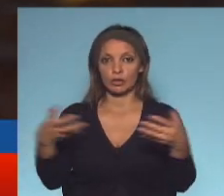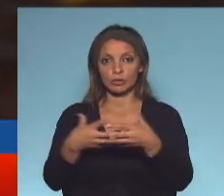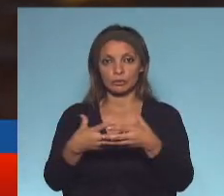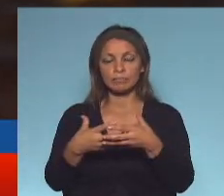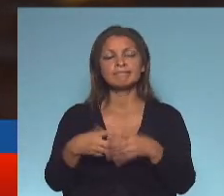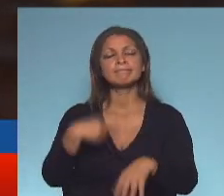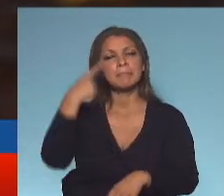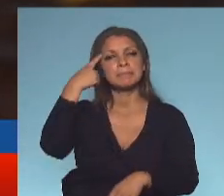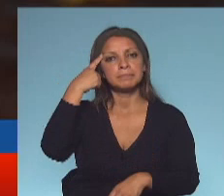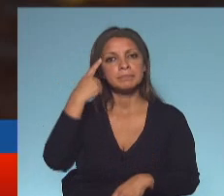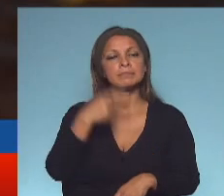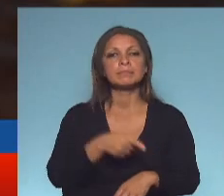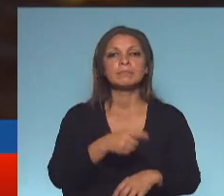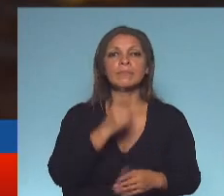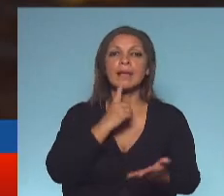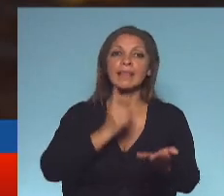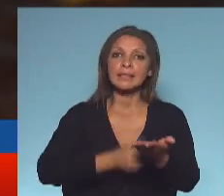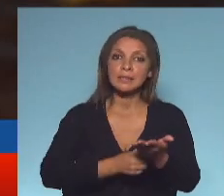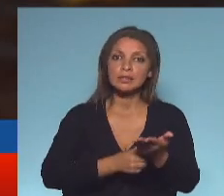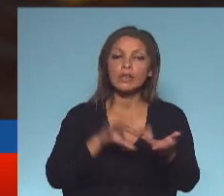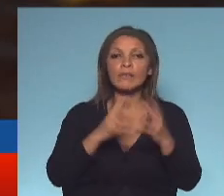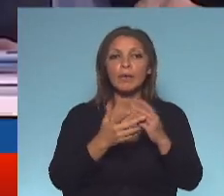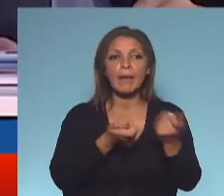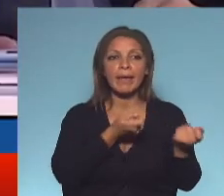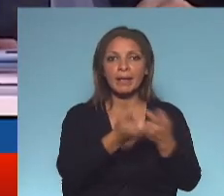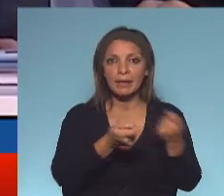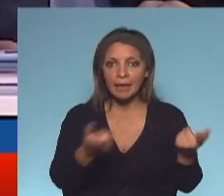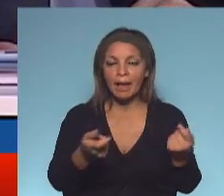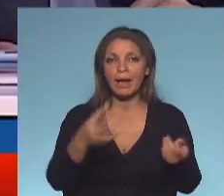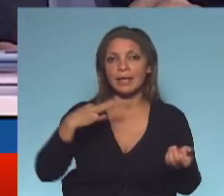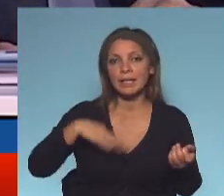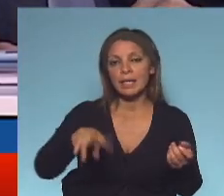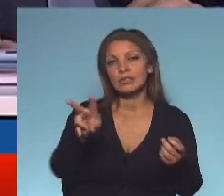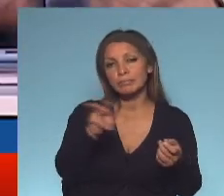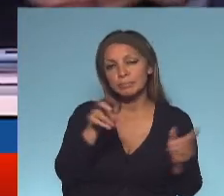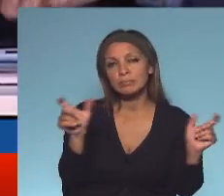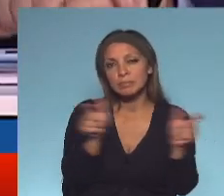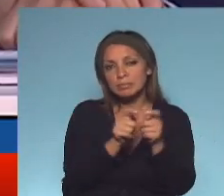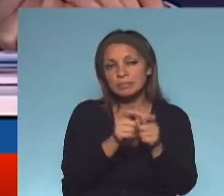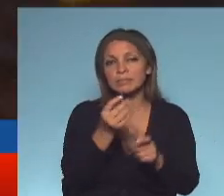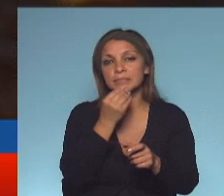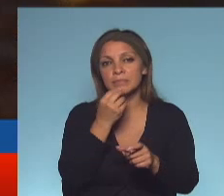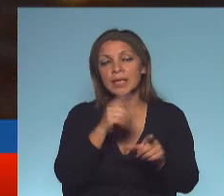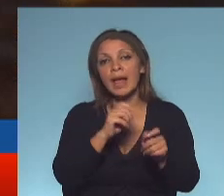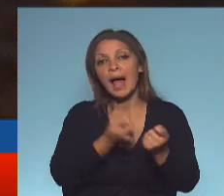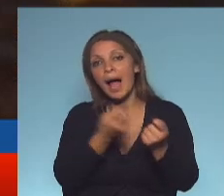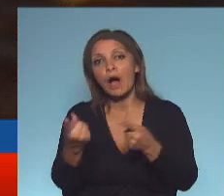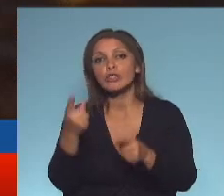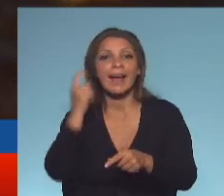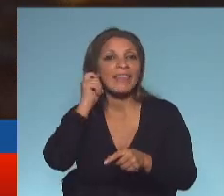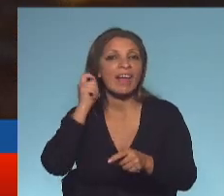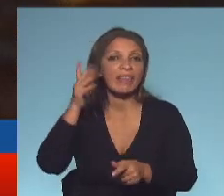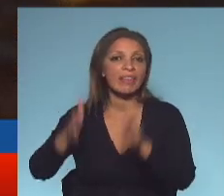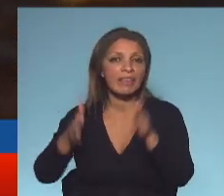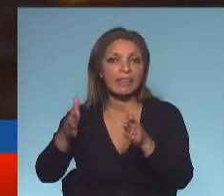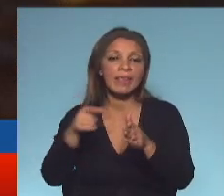la posible ampliación de las medidas de protección de ingreso, por ejemplo la tarjeta alimentar, a otros grupos etarios, serían